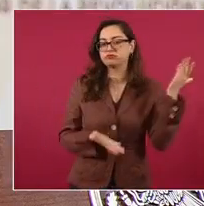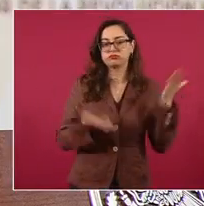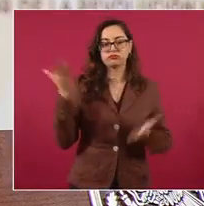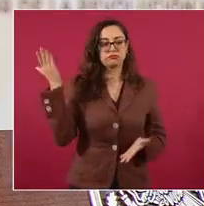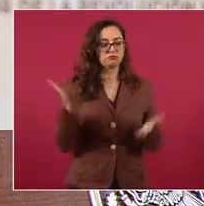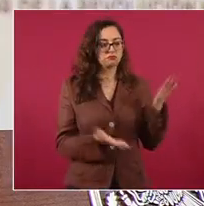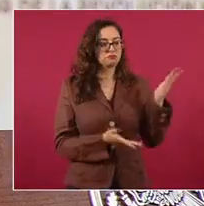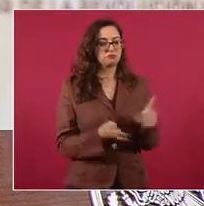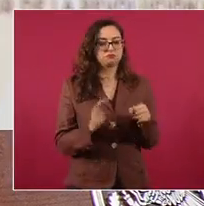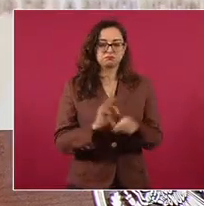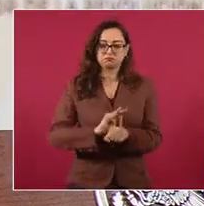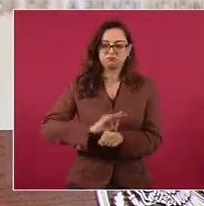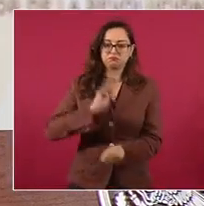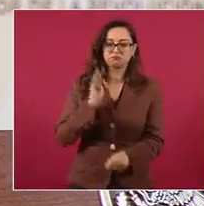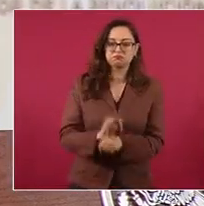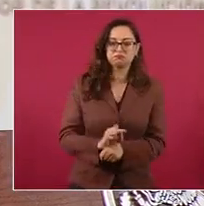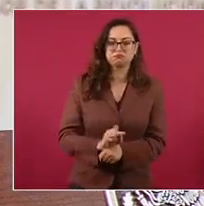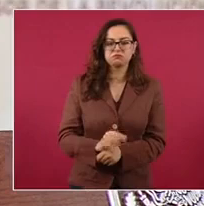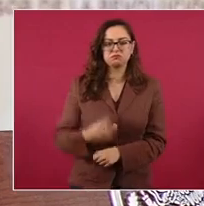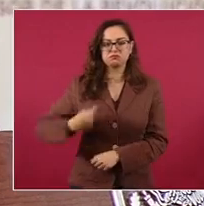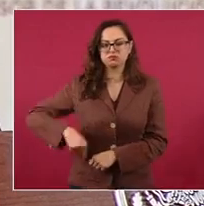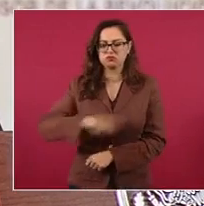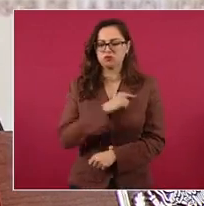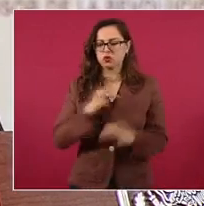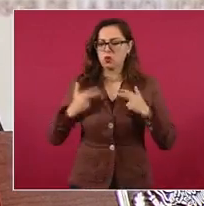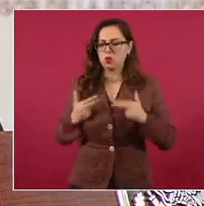Aquí no hay xenofobia.